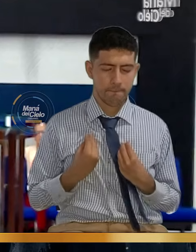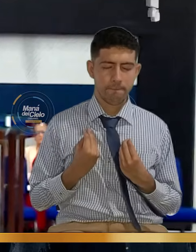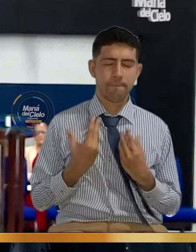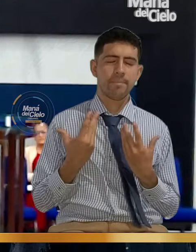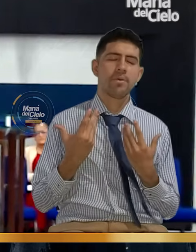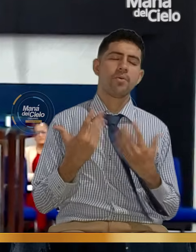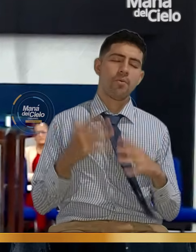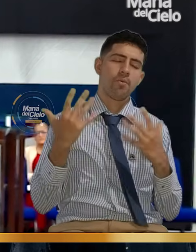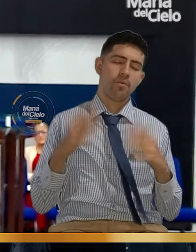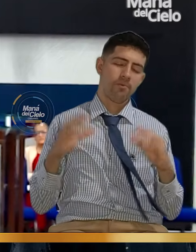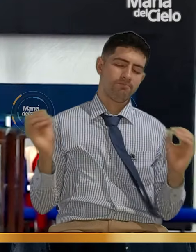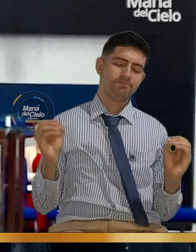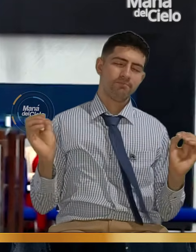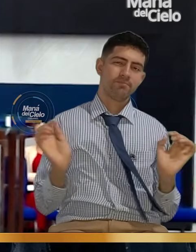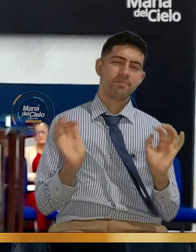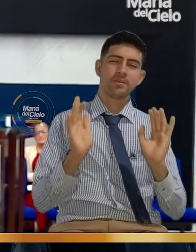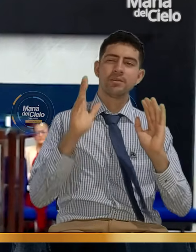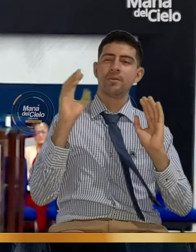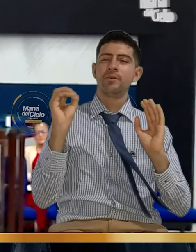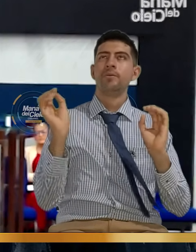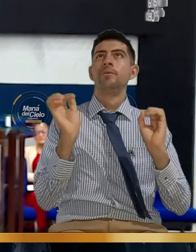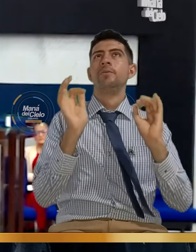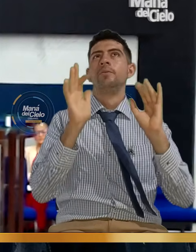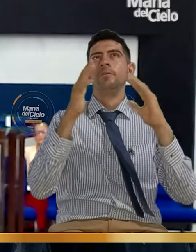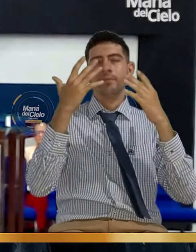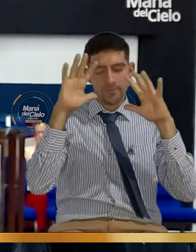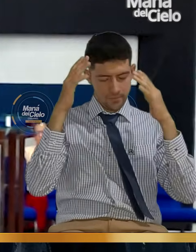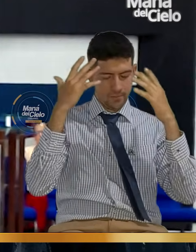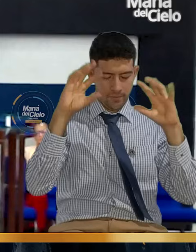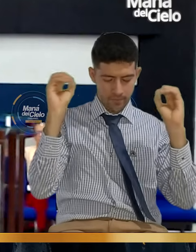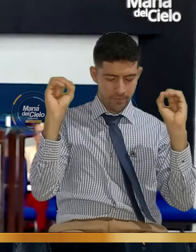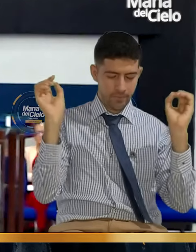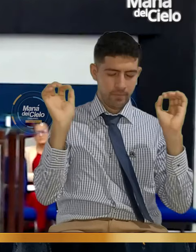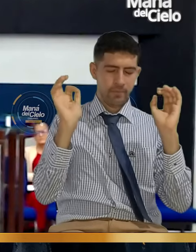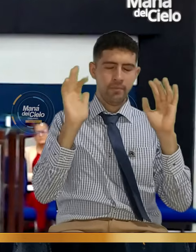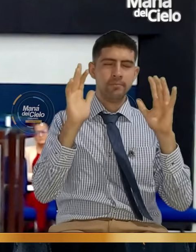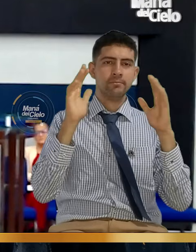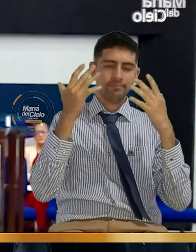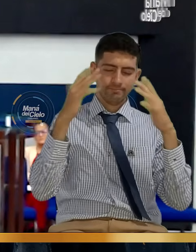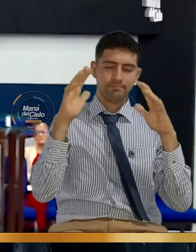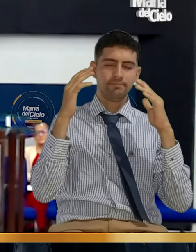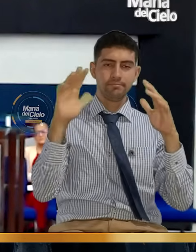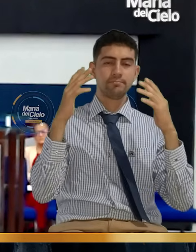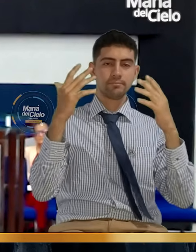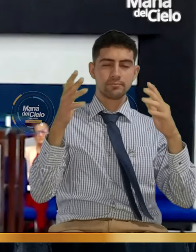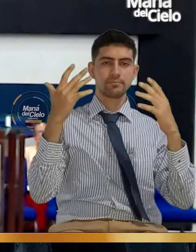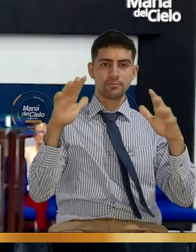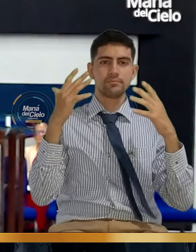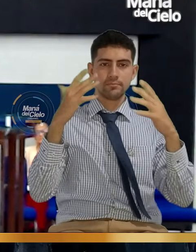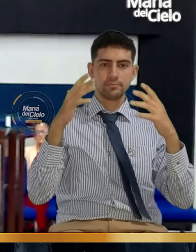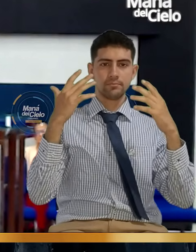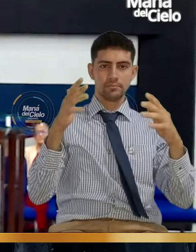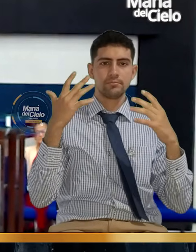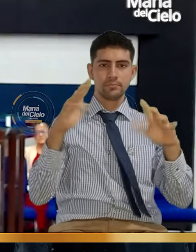Ay, el hombre muy contento en el huerto del Edén, pero la vaca o el todo tenía la